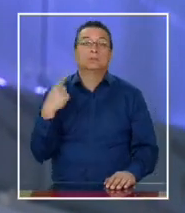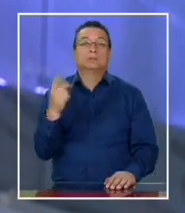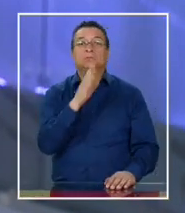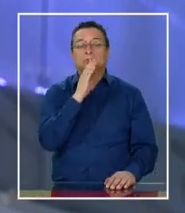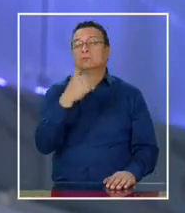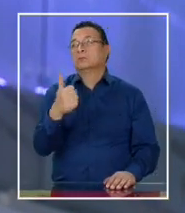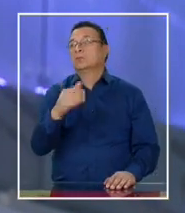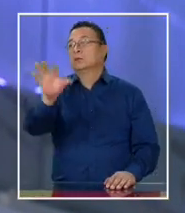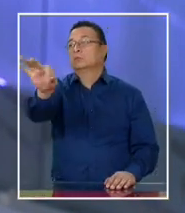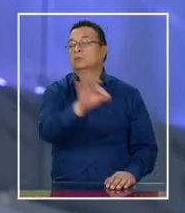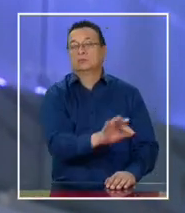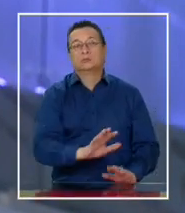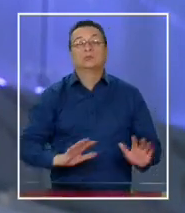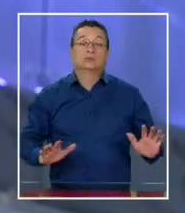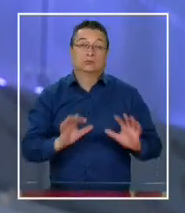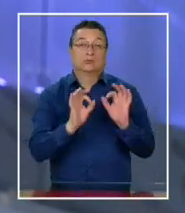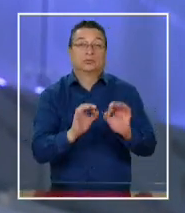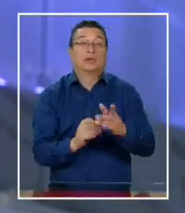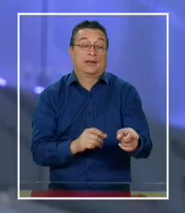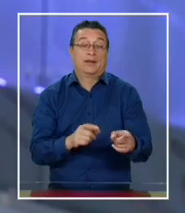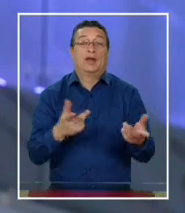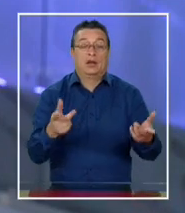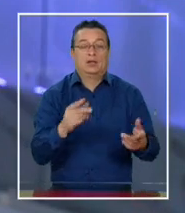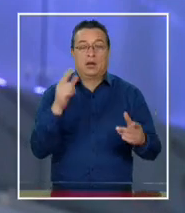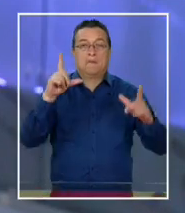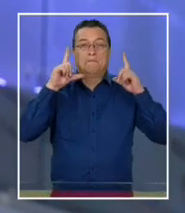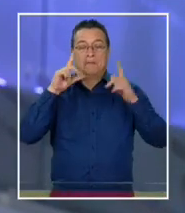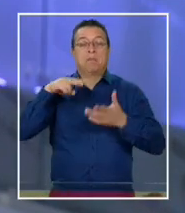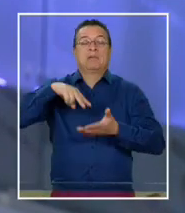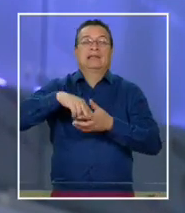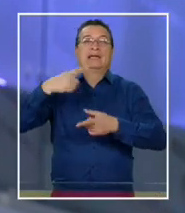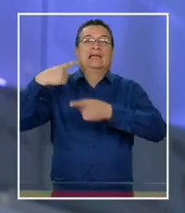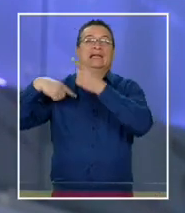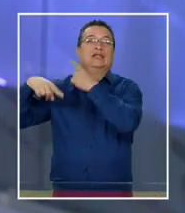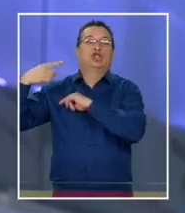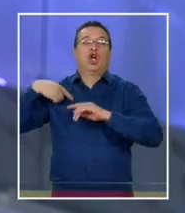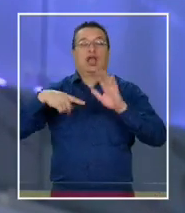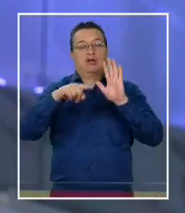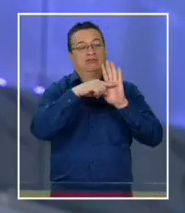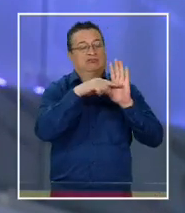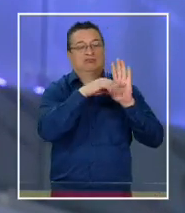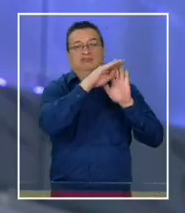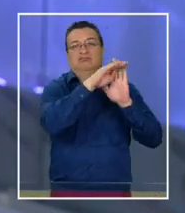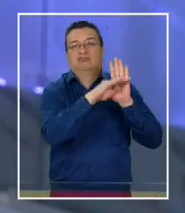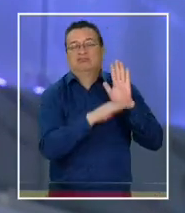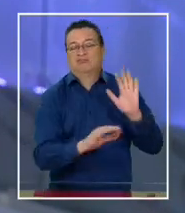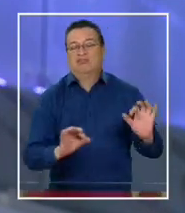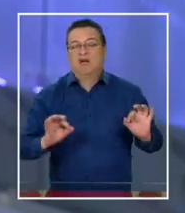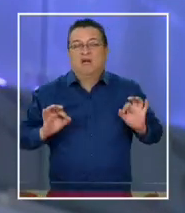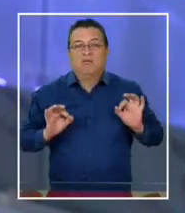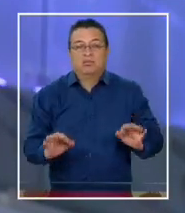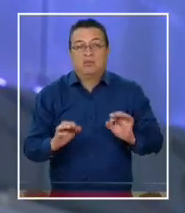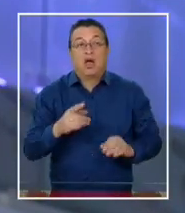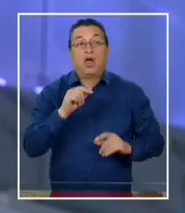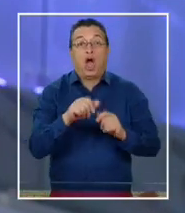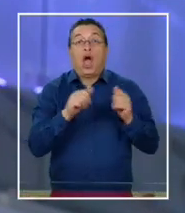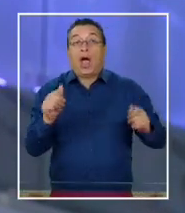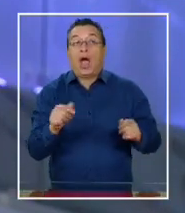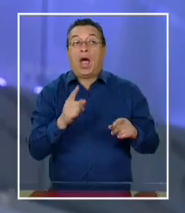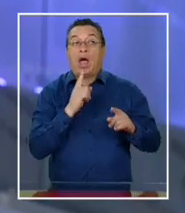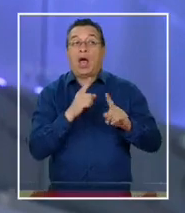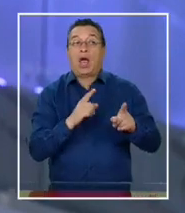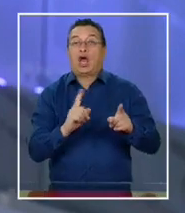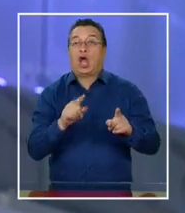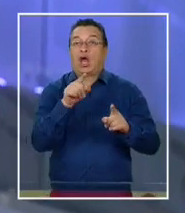manera que como es su digamos su su presencia y su historia suficientemente sólida como para que se lo adjudiquemos